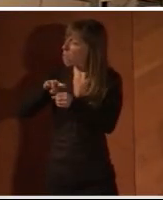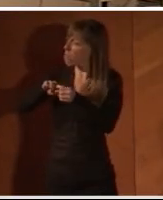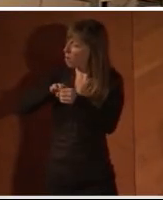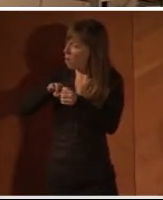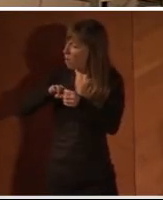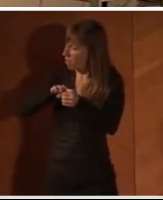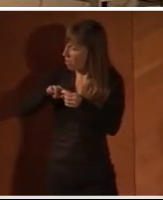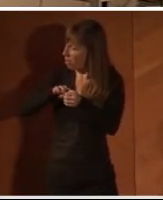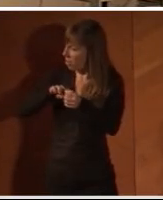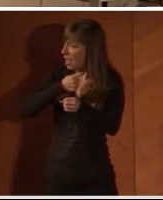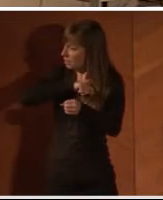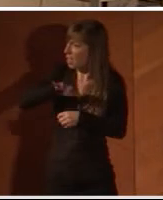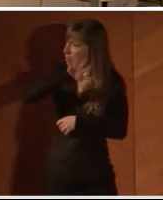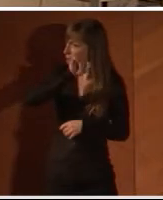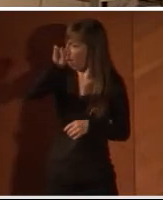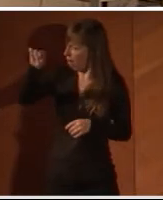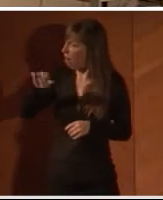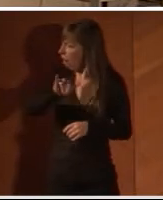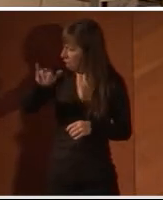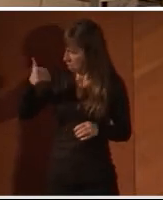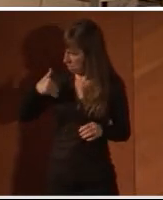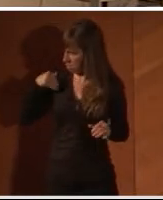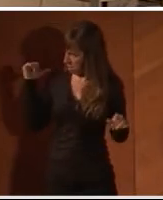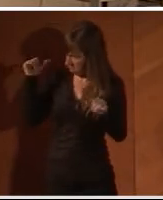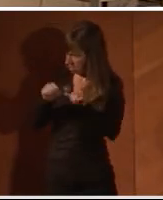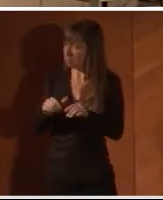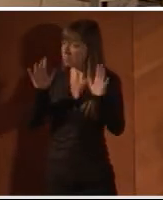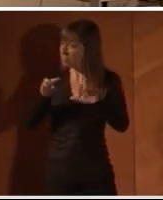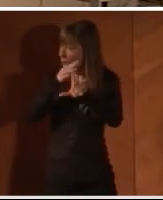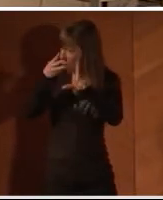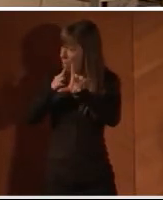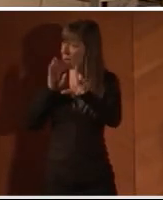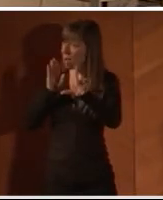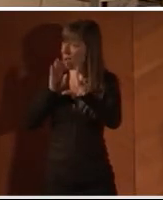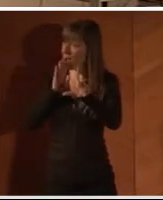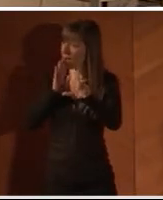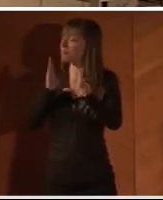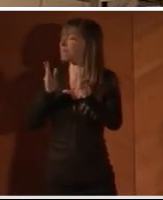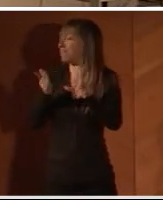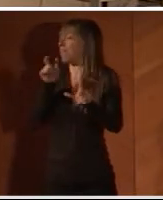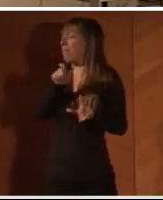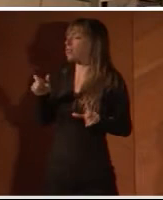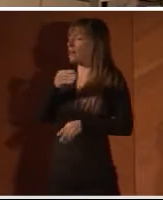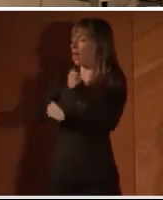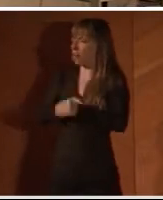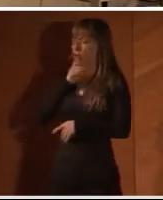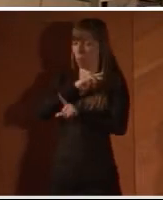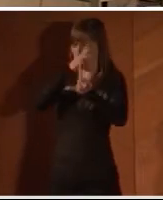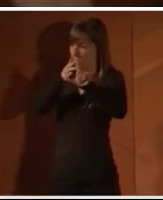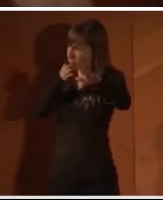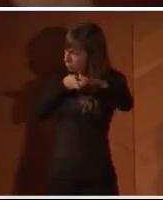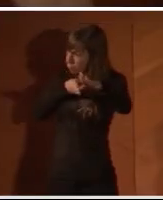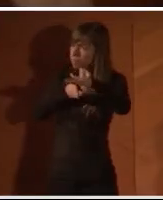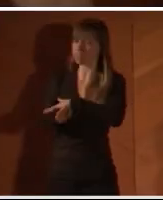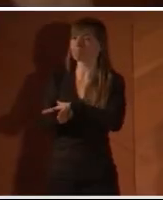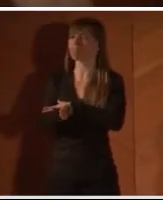provincias de España. En esta página web, los ciudadanos van a poder